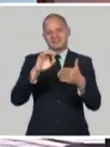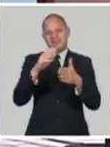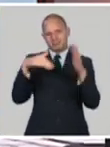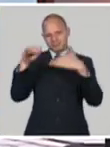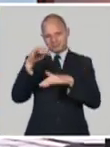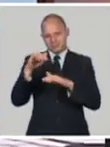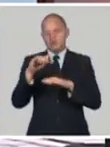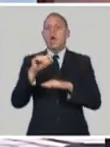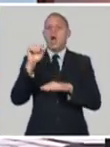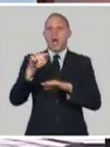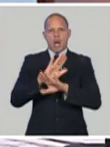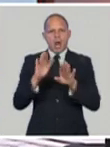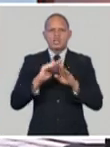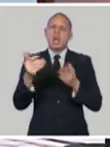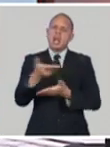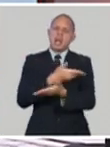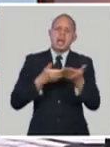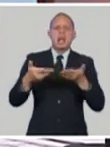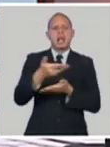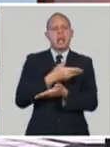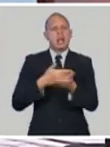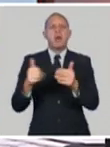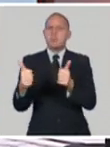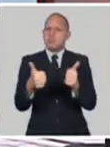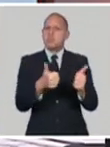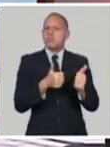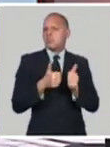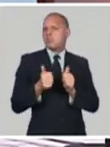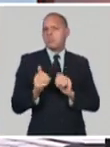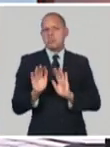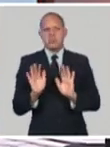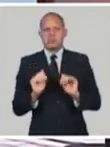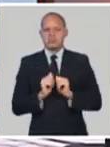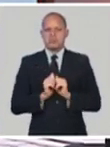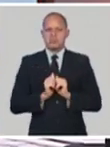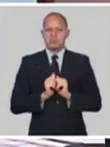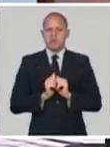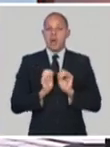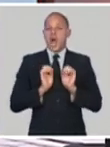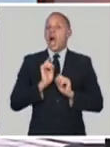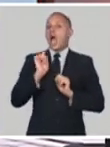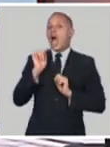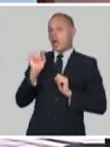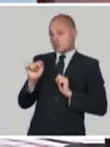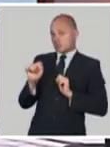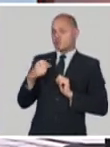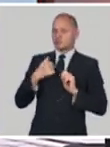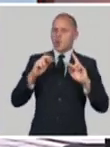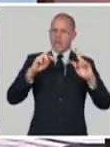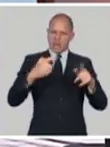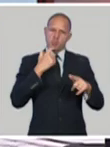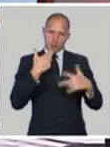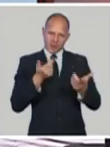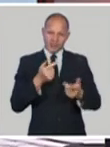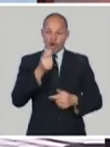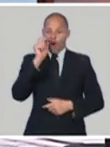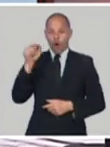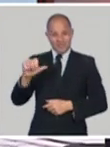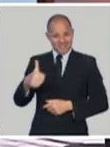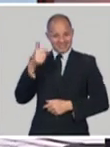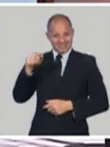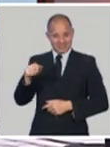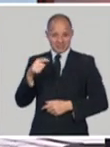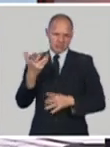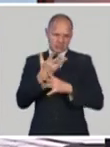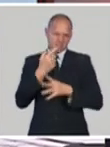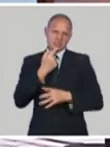y sin ser palabras textuales, voy a repetir la idea que expresó el presidente de que